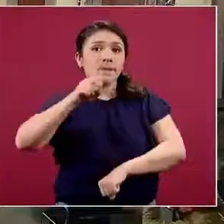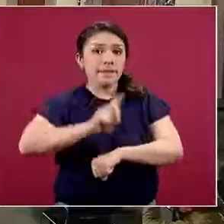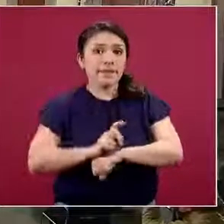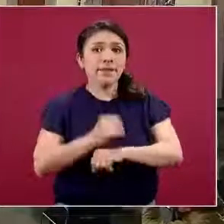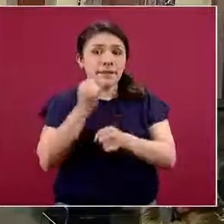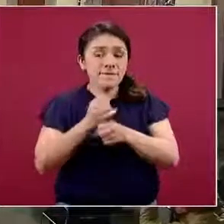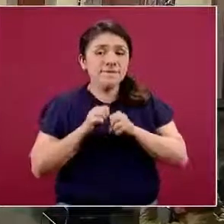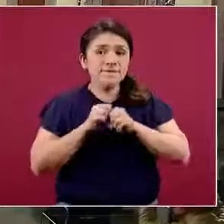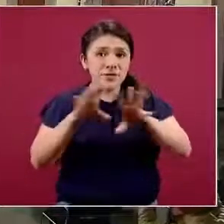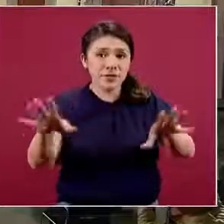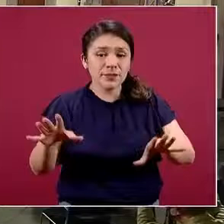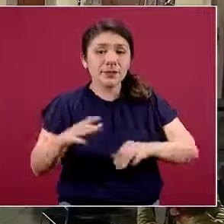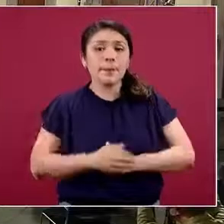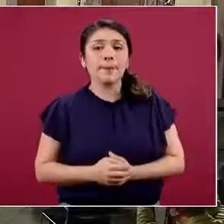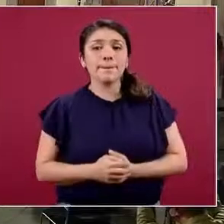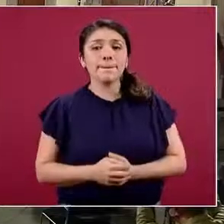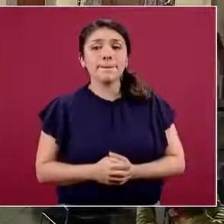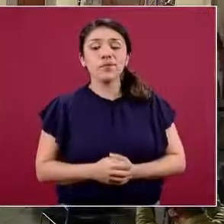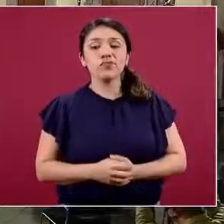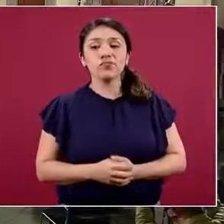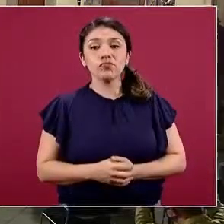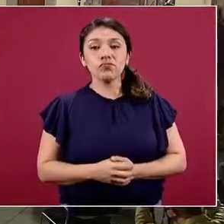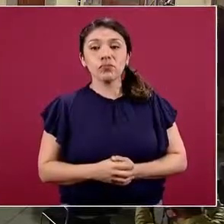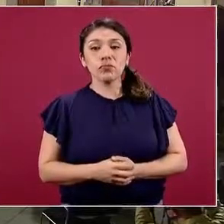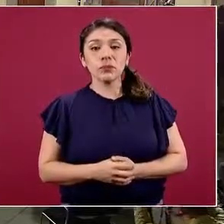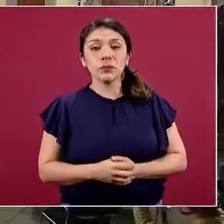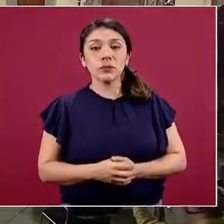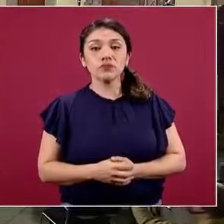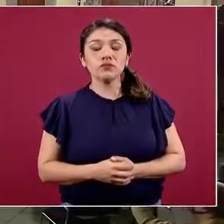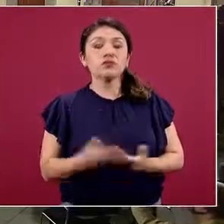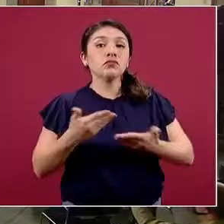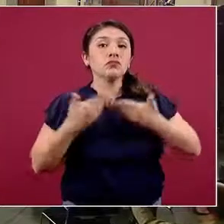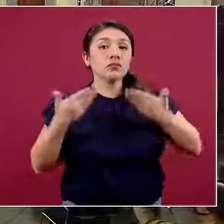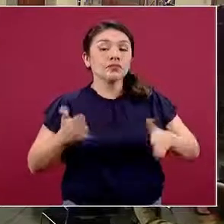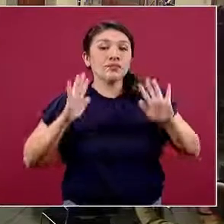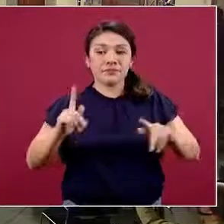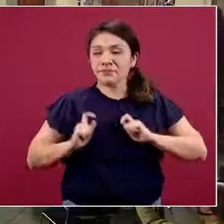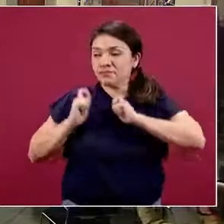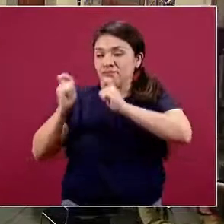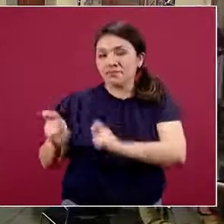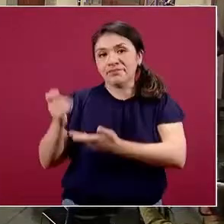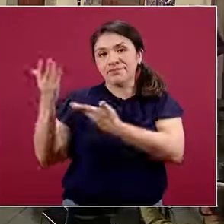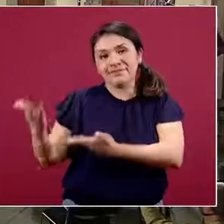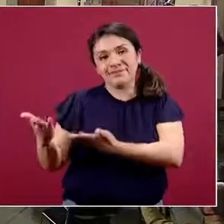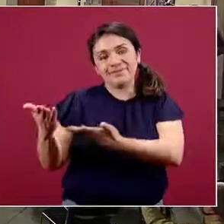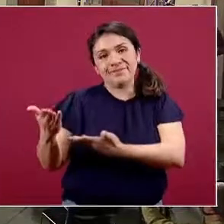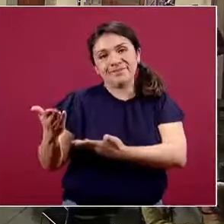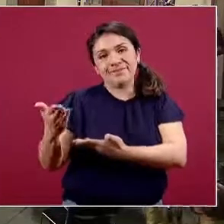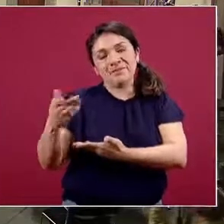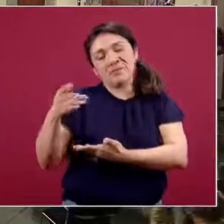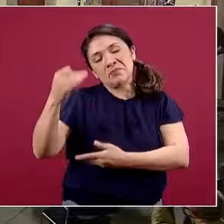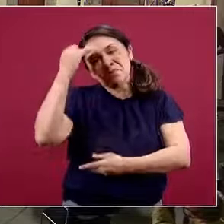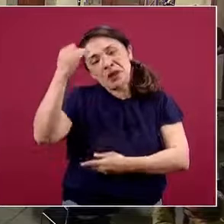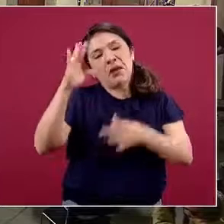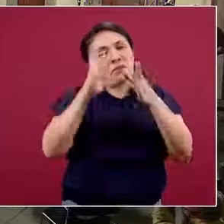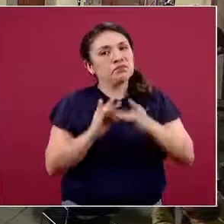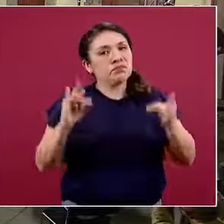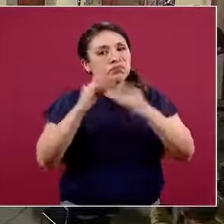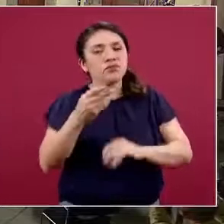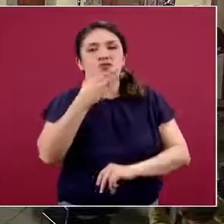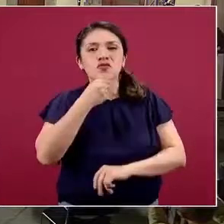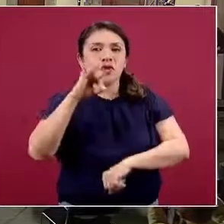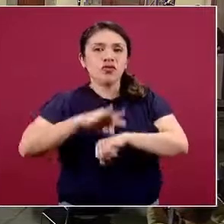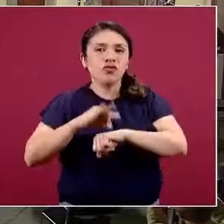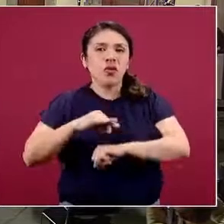actualización para el día de hoy del escenario nacional, y ahora le damos el tiempo que considere necesario al doctor